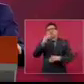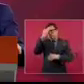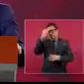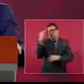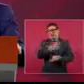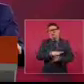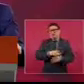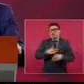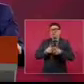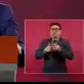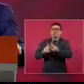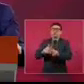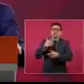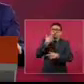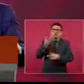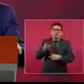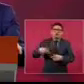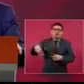mexicanos,